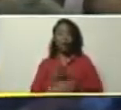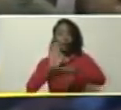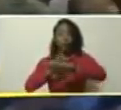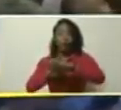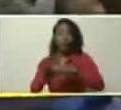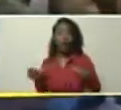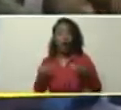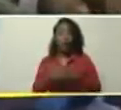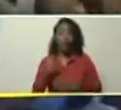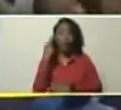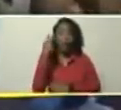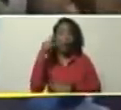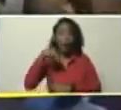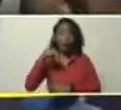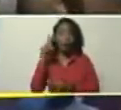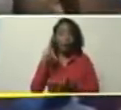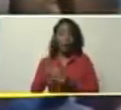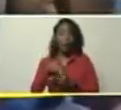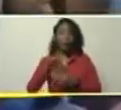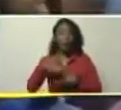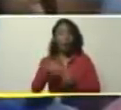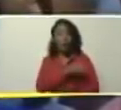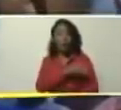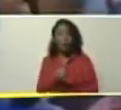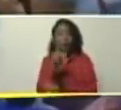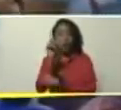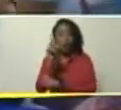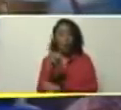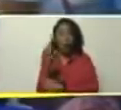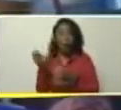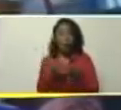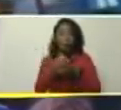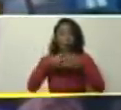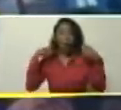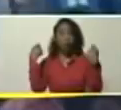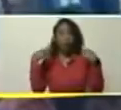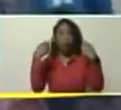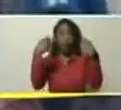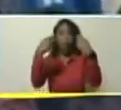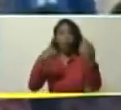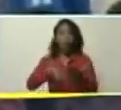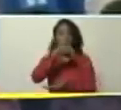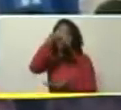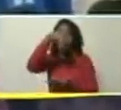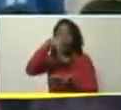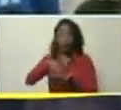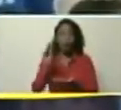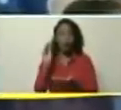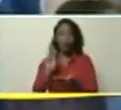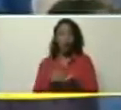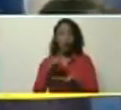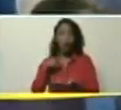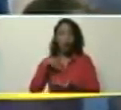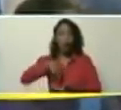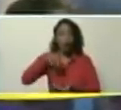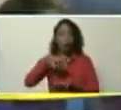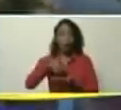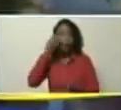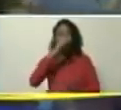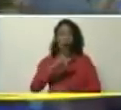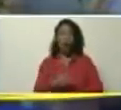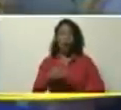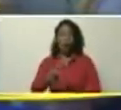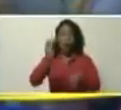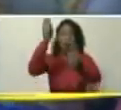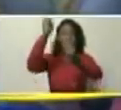reunión, primero estuvo aquí, tal cual lo ordenó usted también, que el comando de campaña nacional se instalara en el Estado de Barinas y asumiera